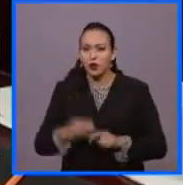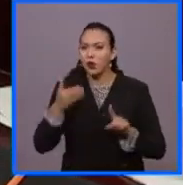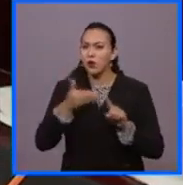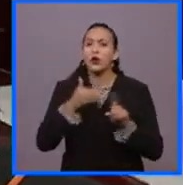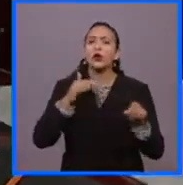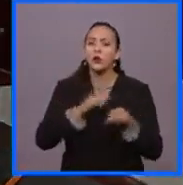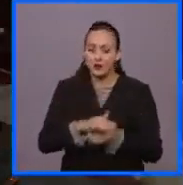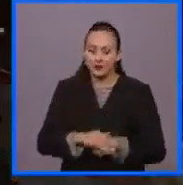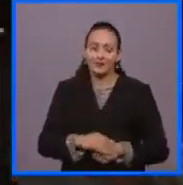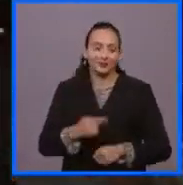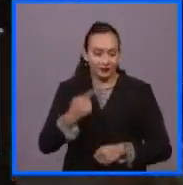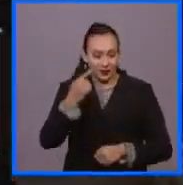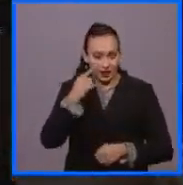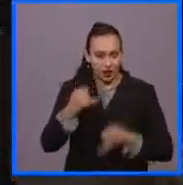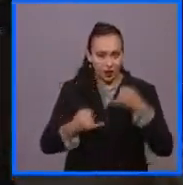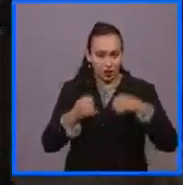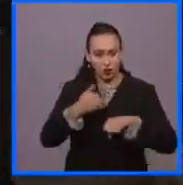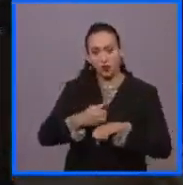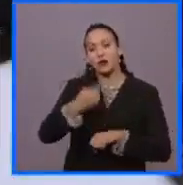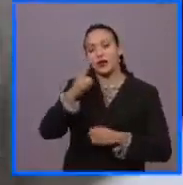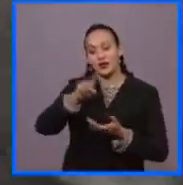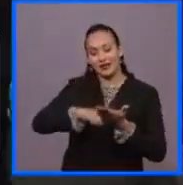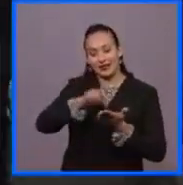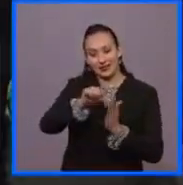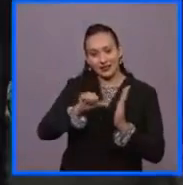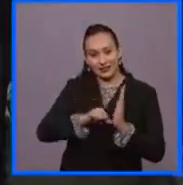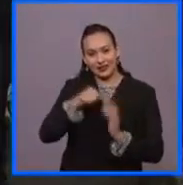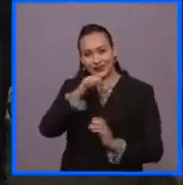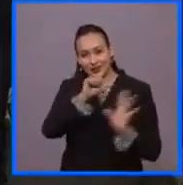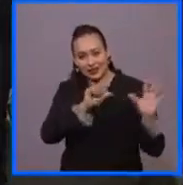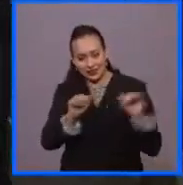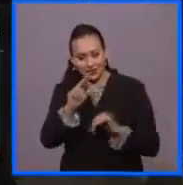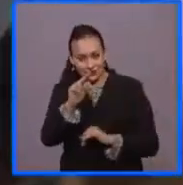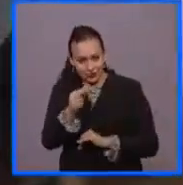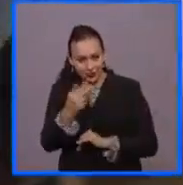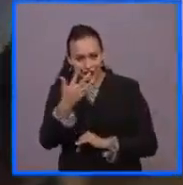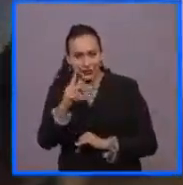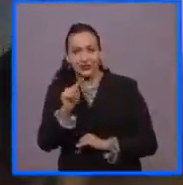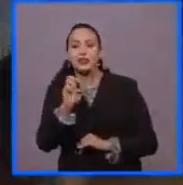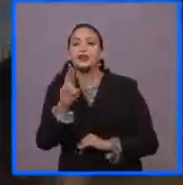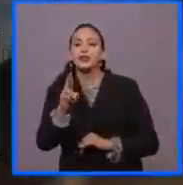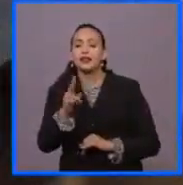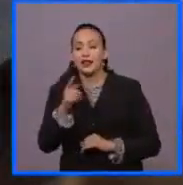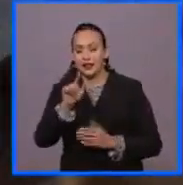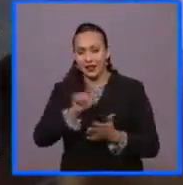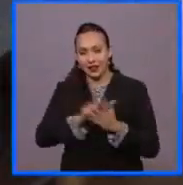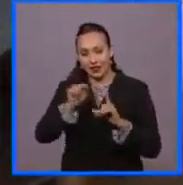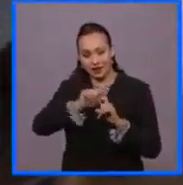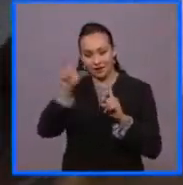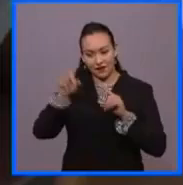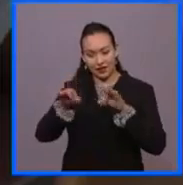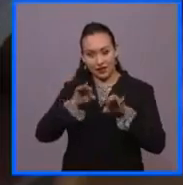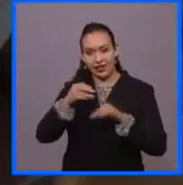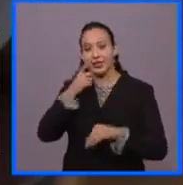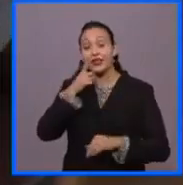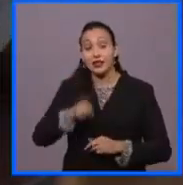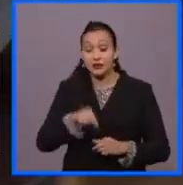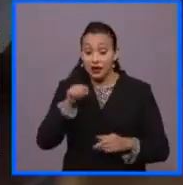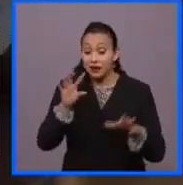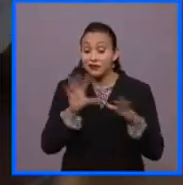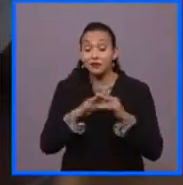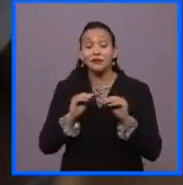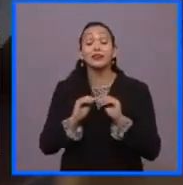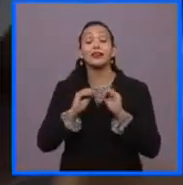intención del legislador en la fracción primera del artículo 685 ter de la Ley Federal del Trabajo es